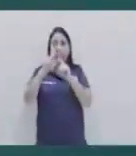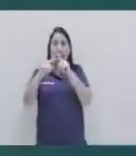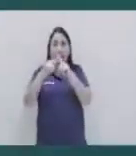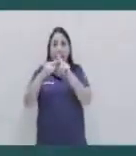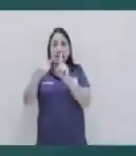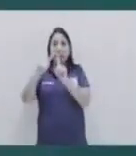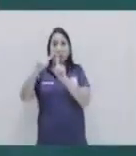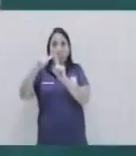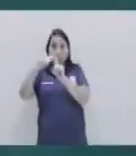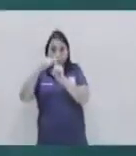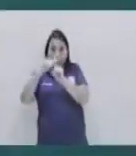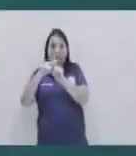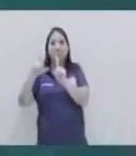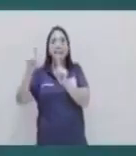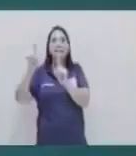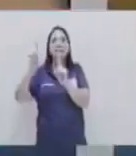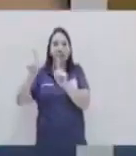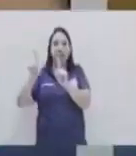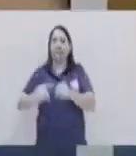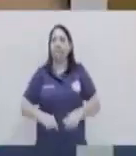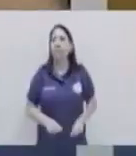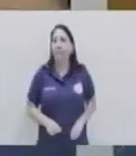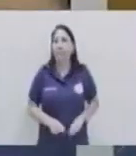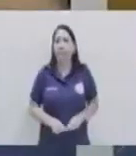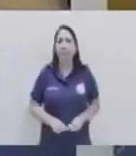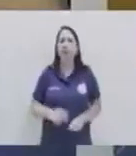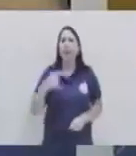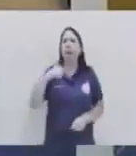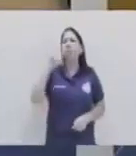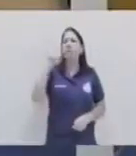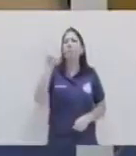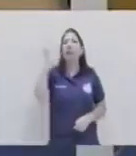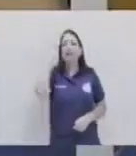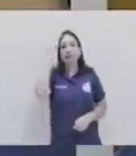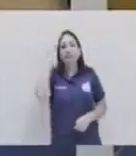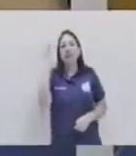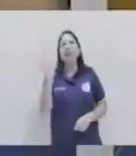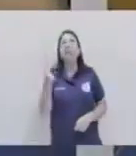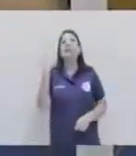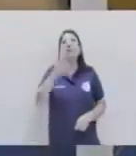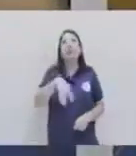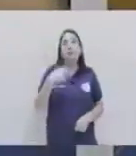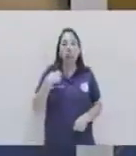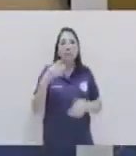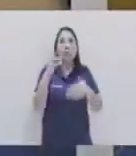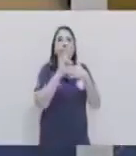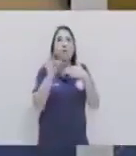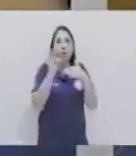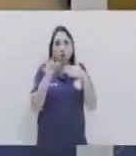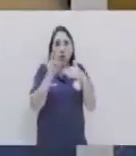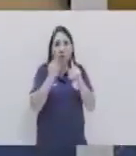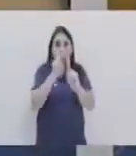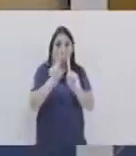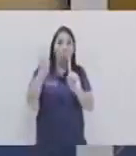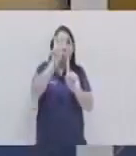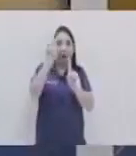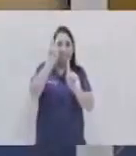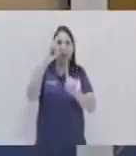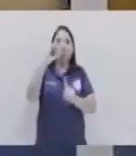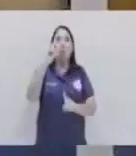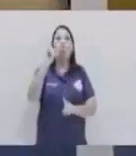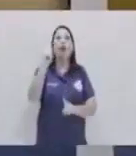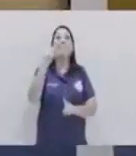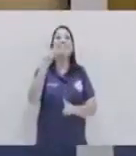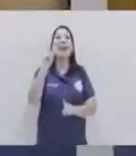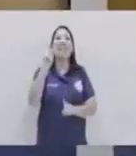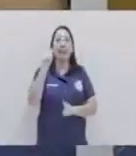y sé que regularmente será un término independiente. Ahora, ¿qué más tenemos que saber respecto a las funciones cuadráticas? Bueno,